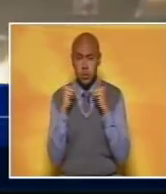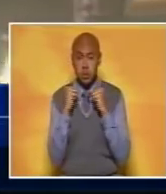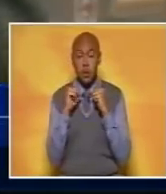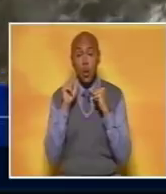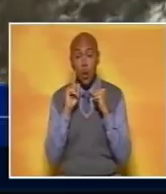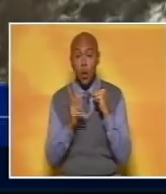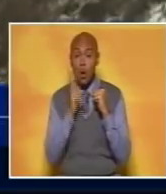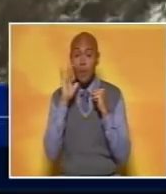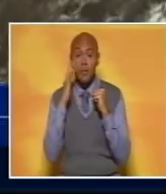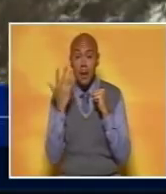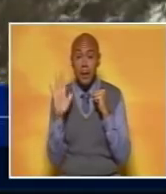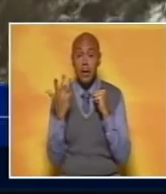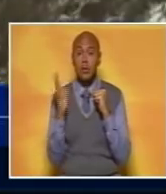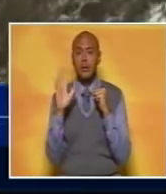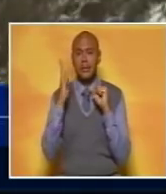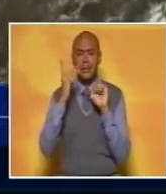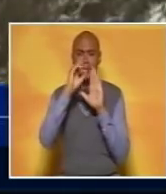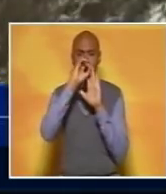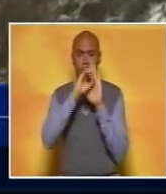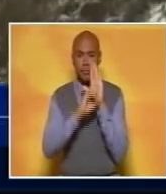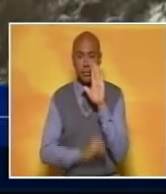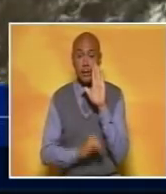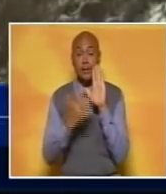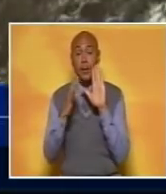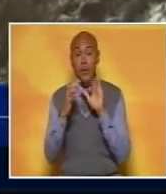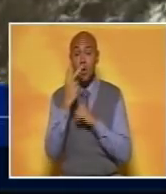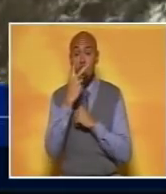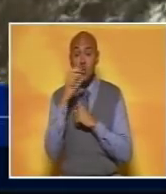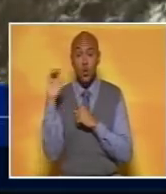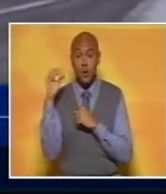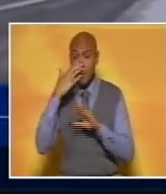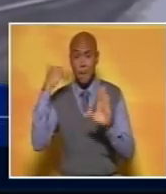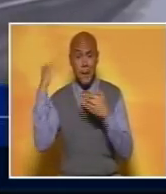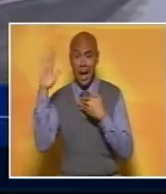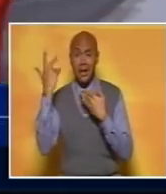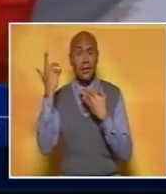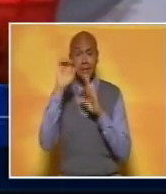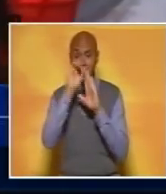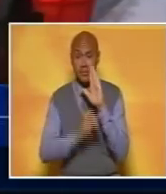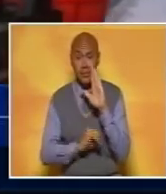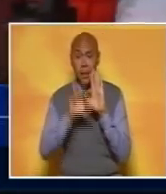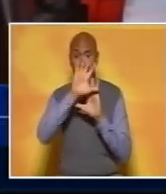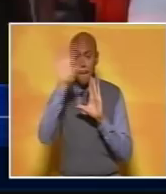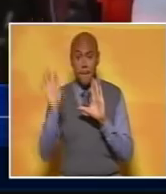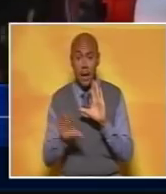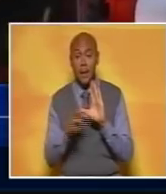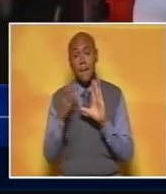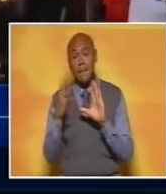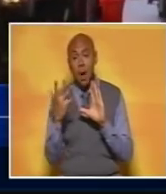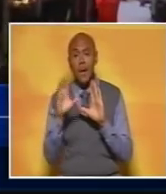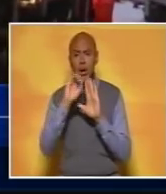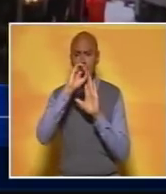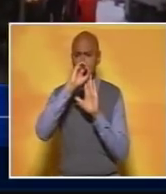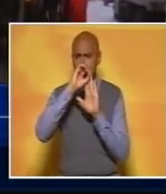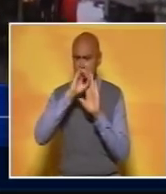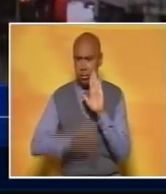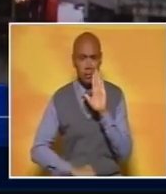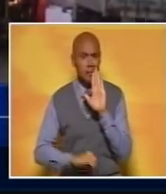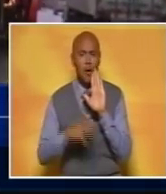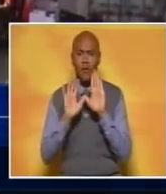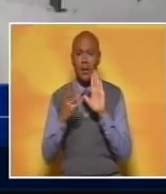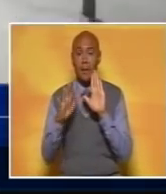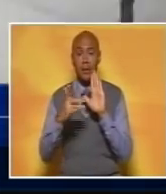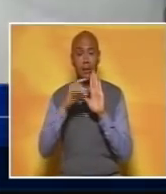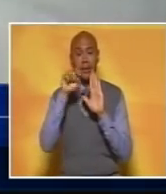pronosticadores esperan que rompa más de 200 récords en todo el país. Se espera que las temperaturas caigan en picada en